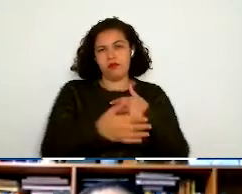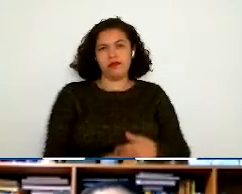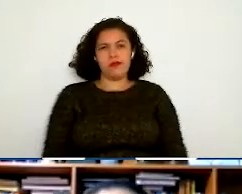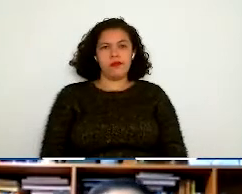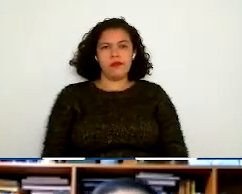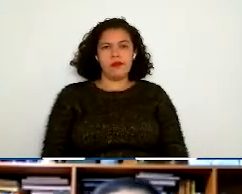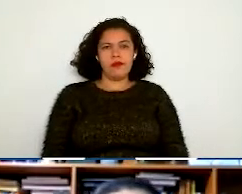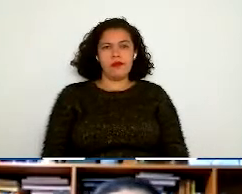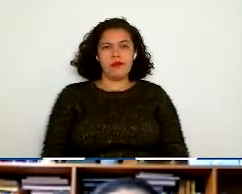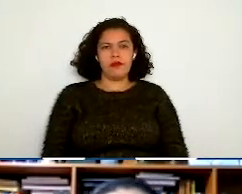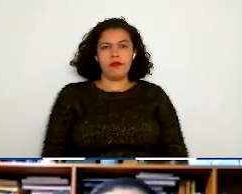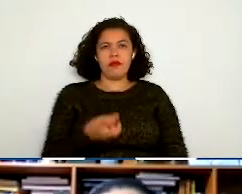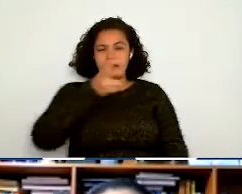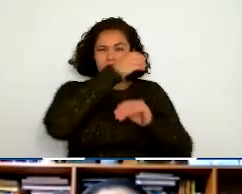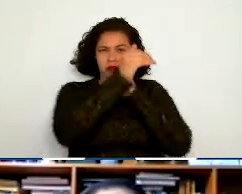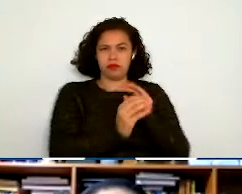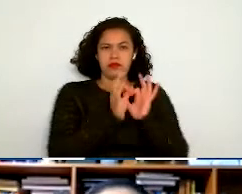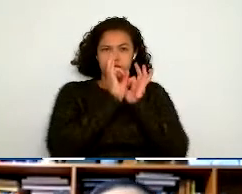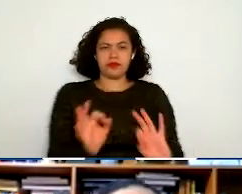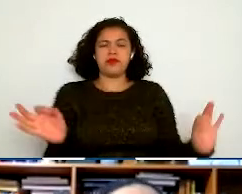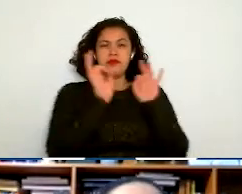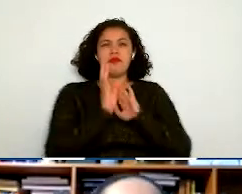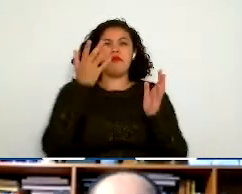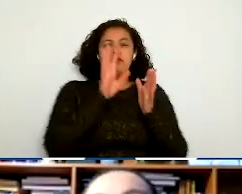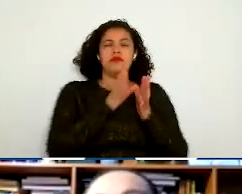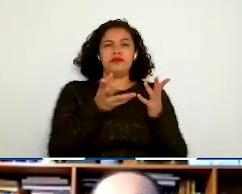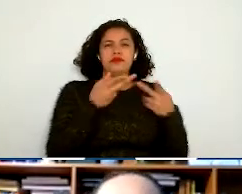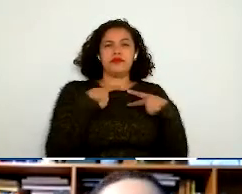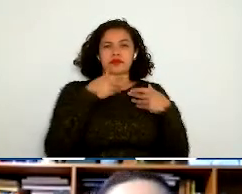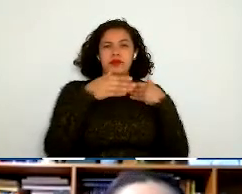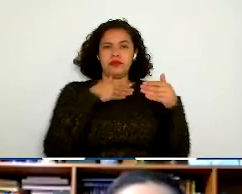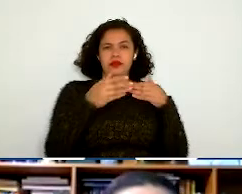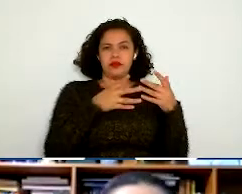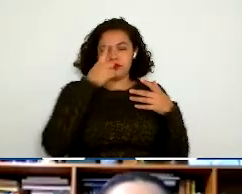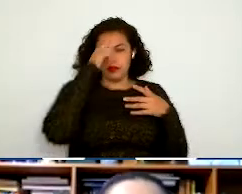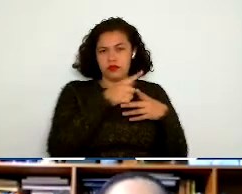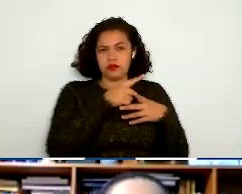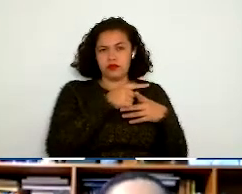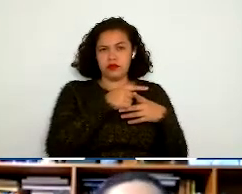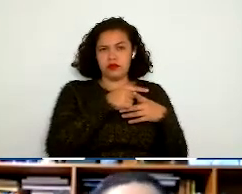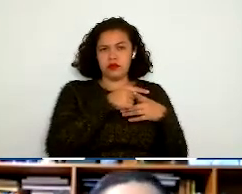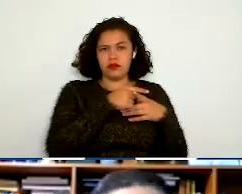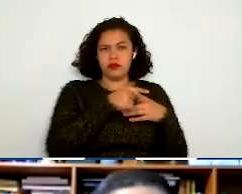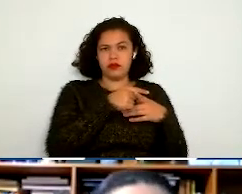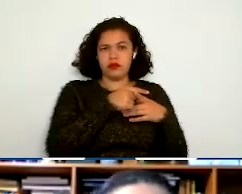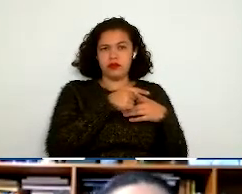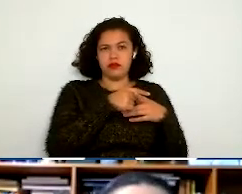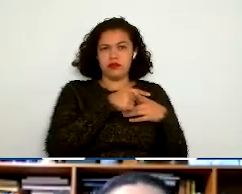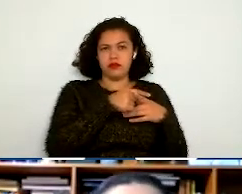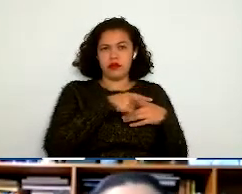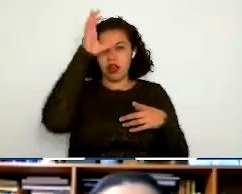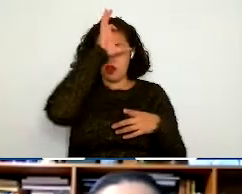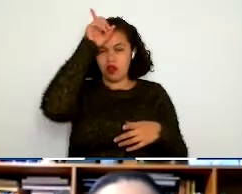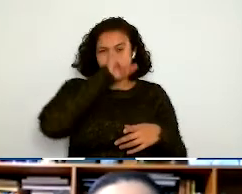muy, muy importante. Aquí la autora marcaba un poco como la calidad, pero la cultura de mejoramiento. Yo